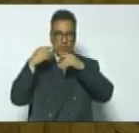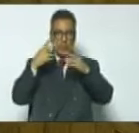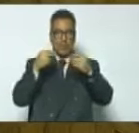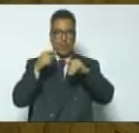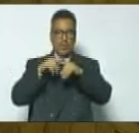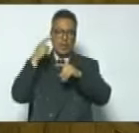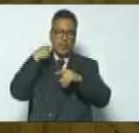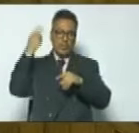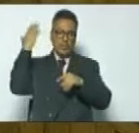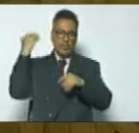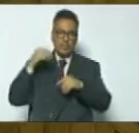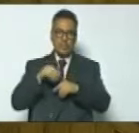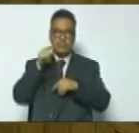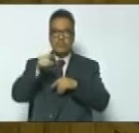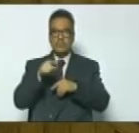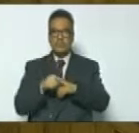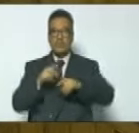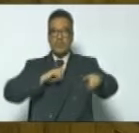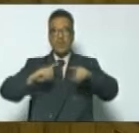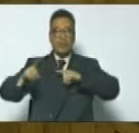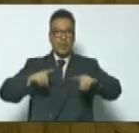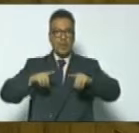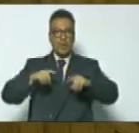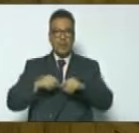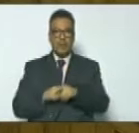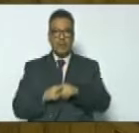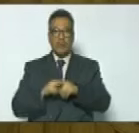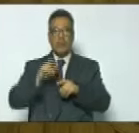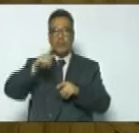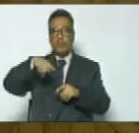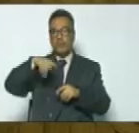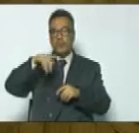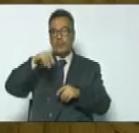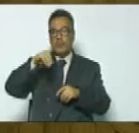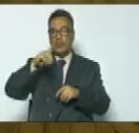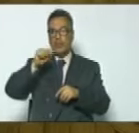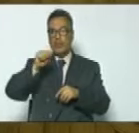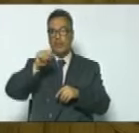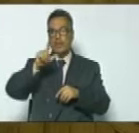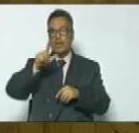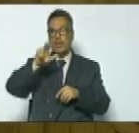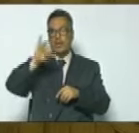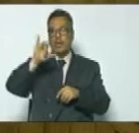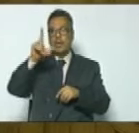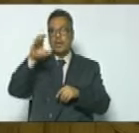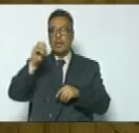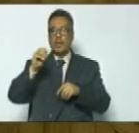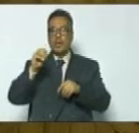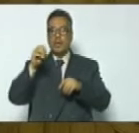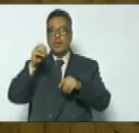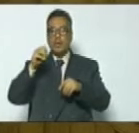guerrilla. Y el manager de la academia militar era Pompeyo Davalillo. Pero en la academia estaba Remigio